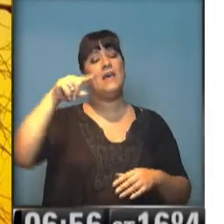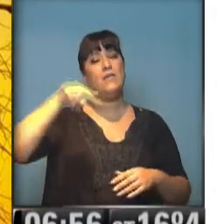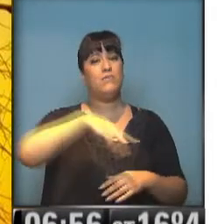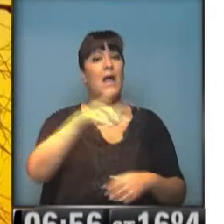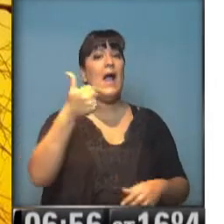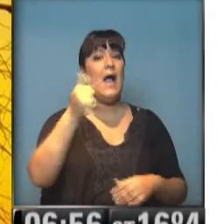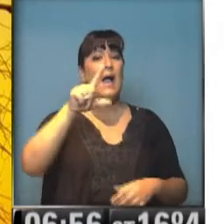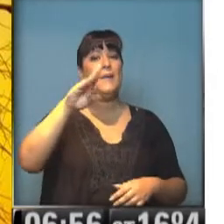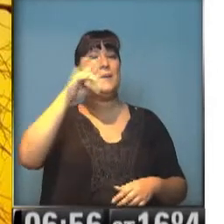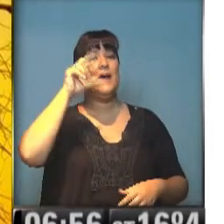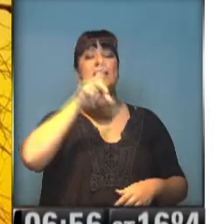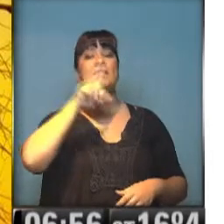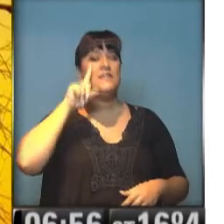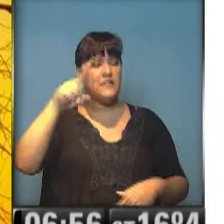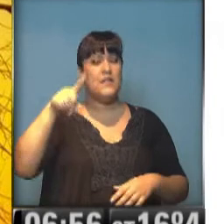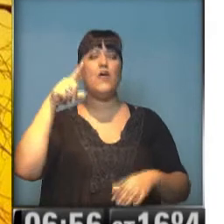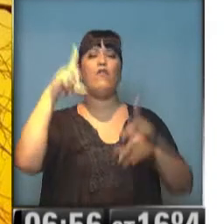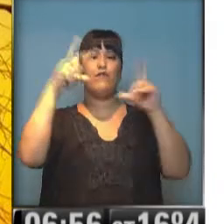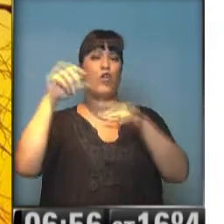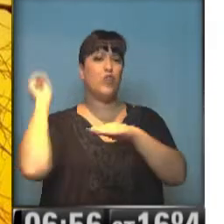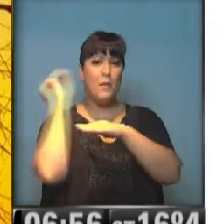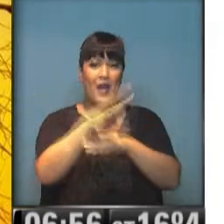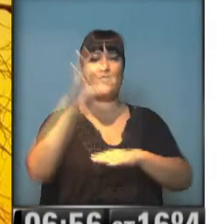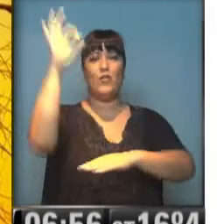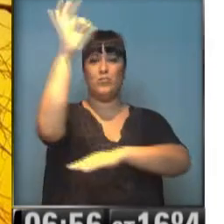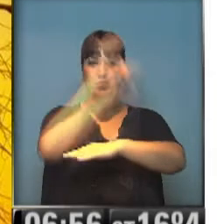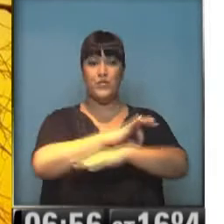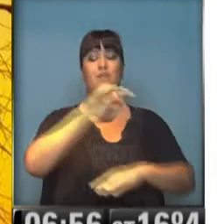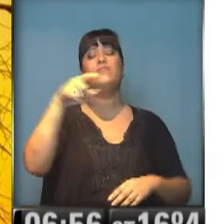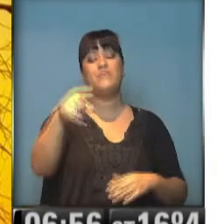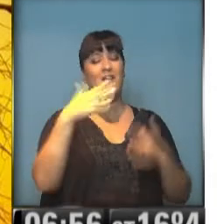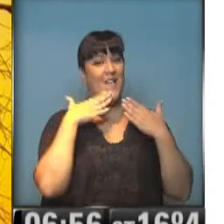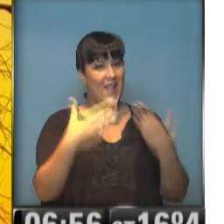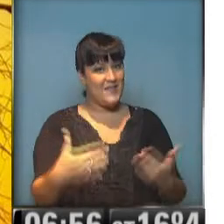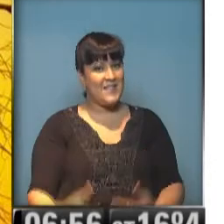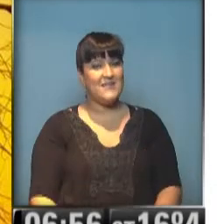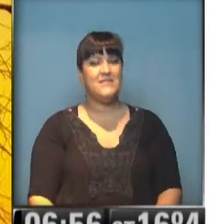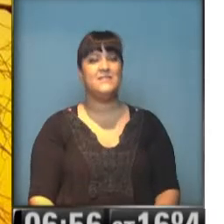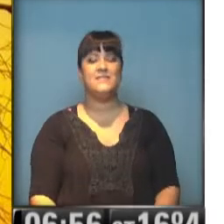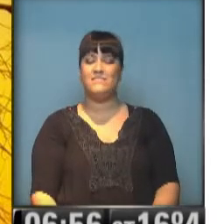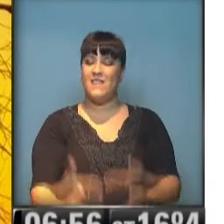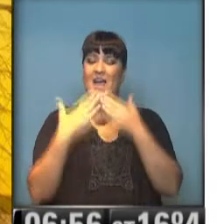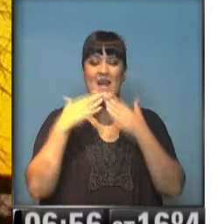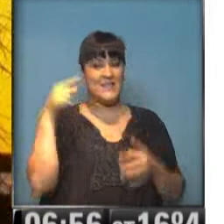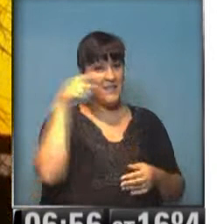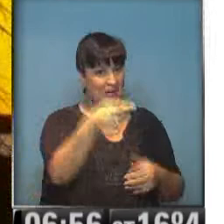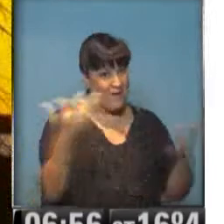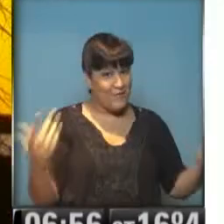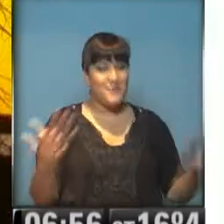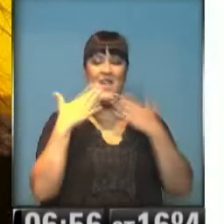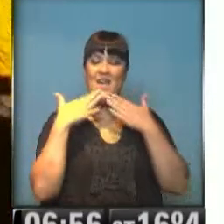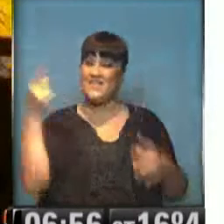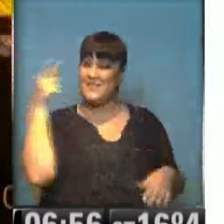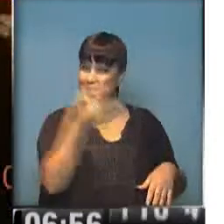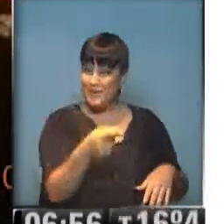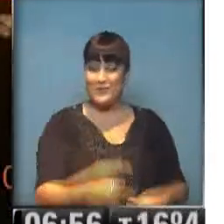Alberti. Te mando esta foto de un atardecer. Soy Jorge Bruno, gracias. No, gracias a vos, Jorge. Gracias a vos,